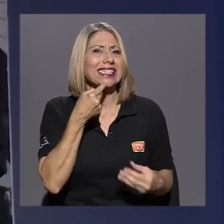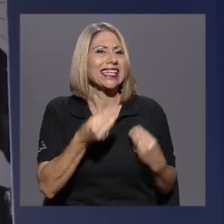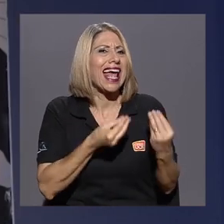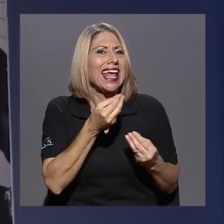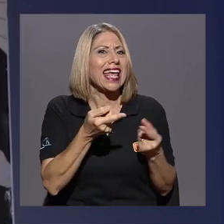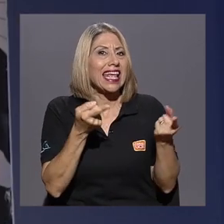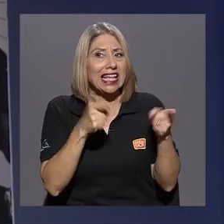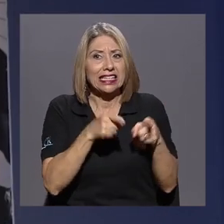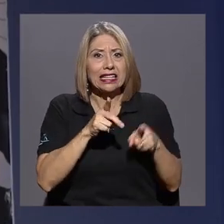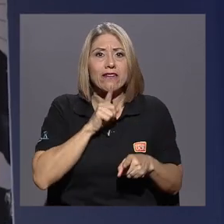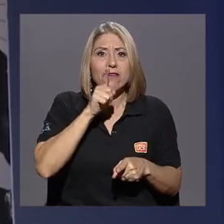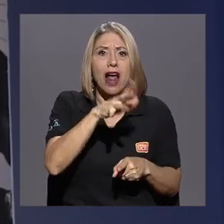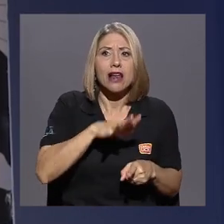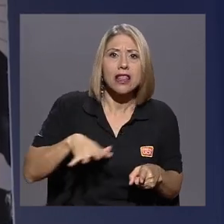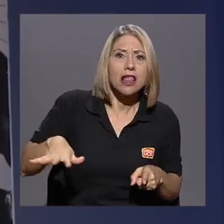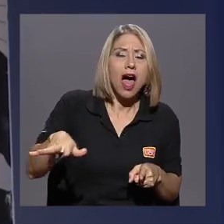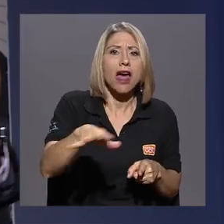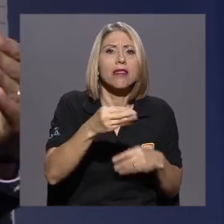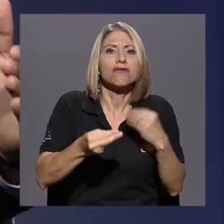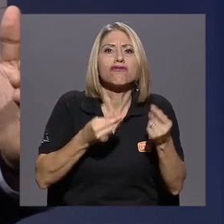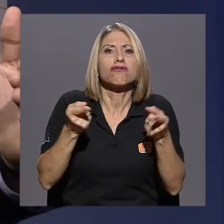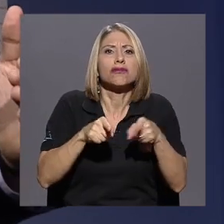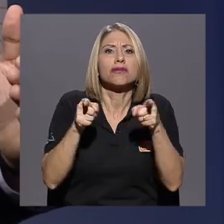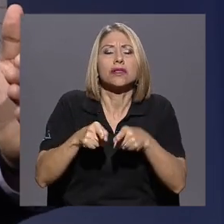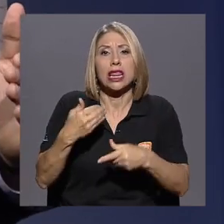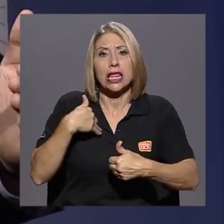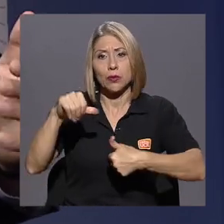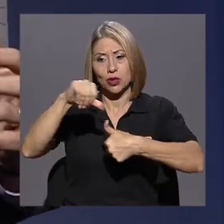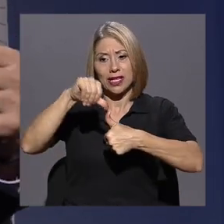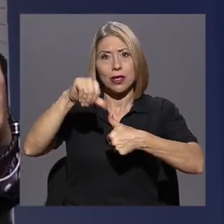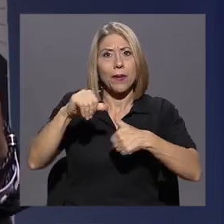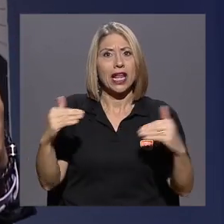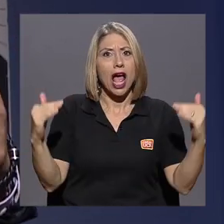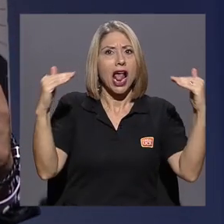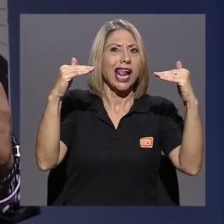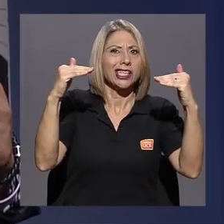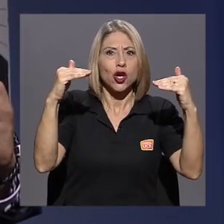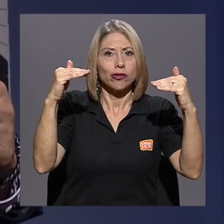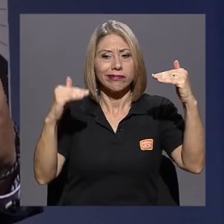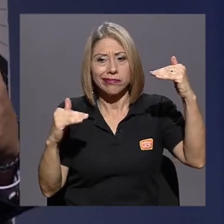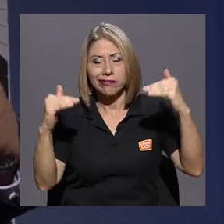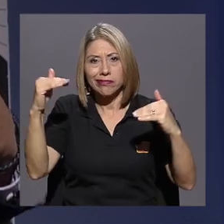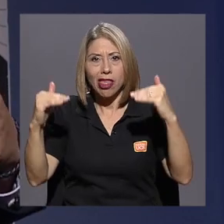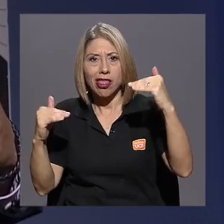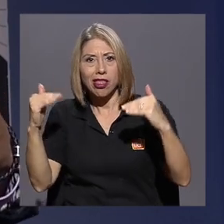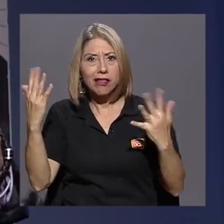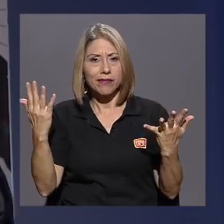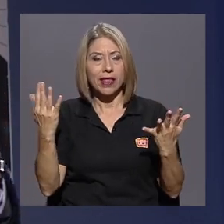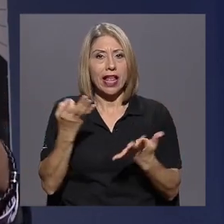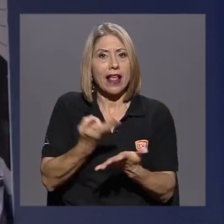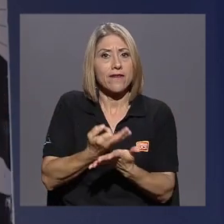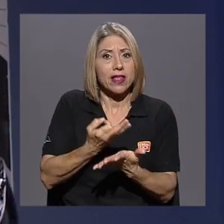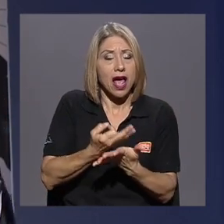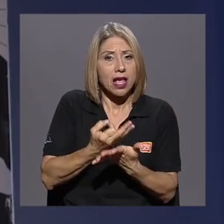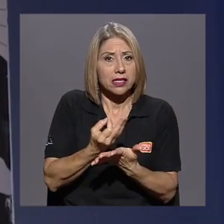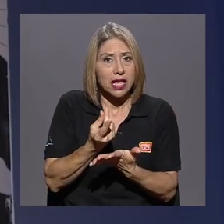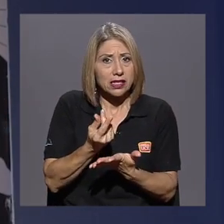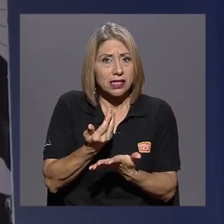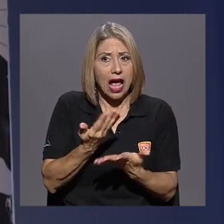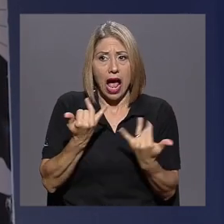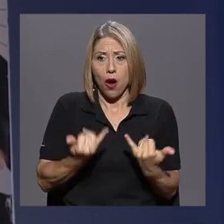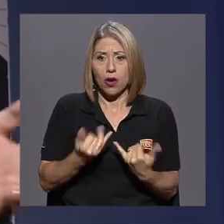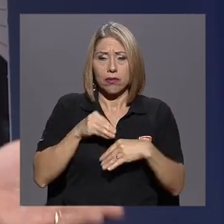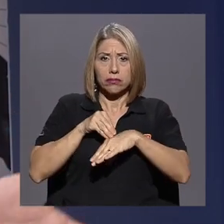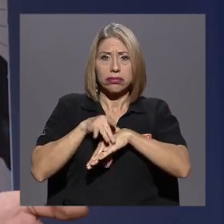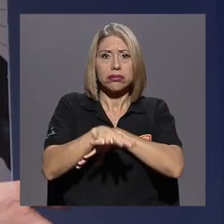se atomiza mucho nuestra realidad y tenemos una Centroamérica desigual y que los que las finanzas han venido a